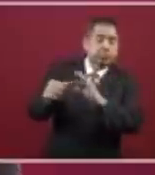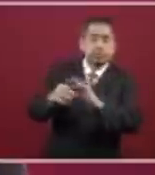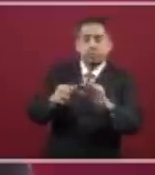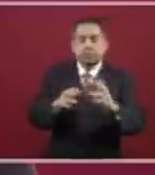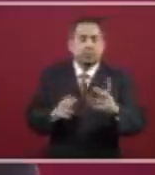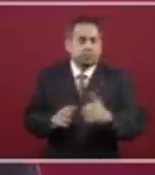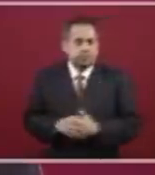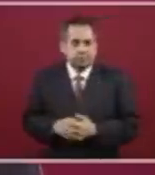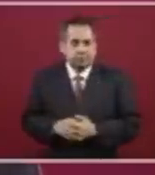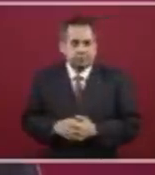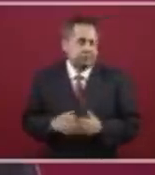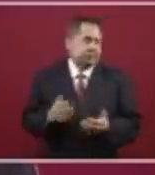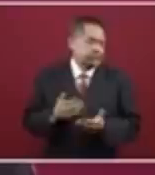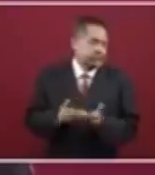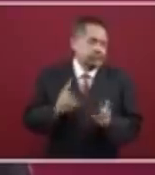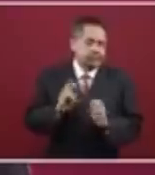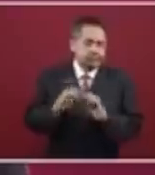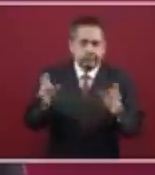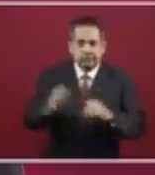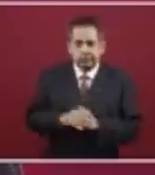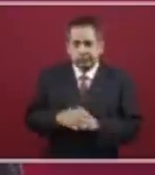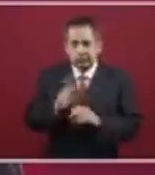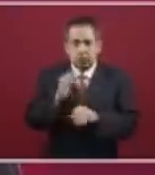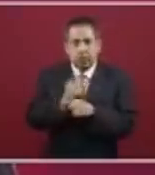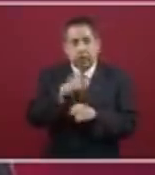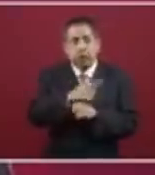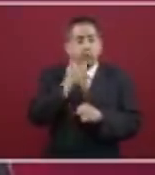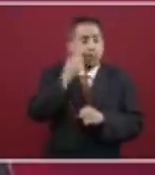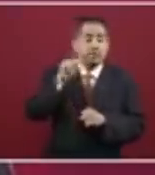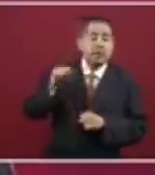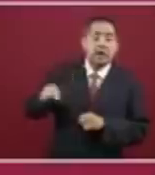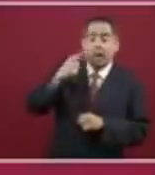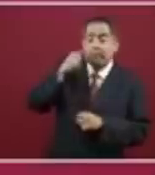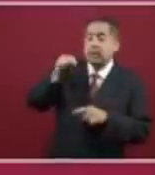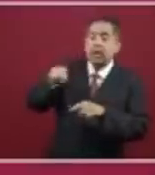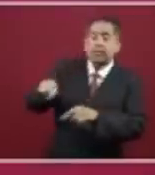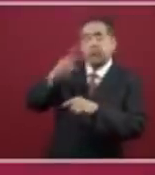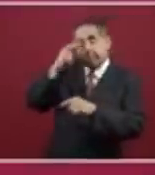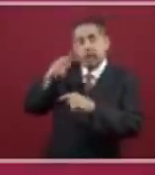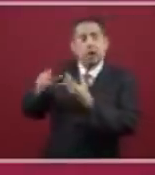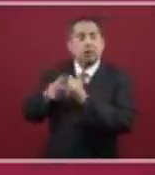Entonces ahora estamos en esa temporada.